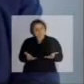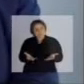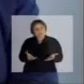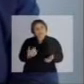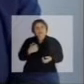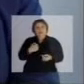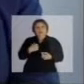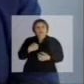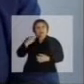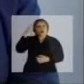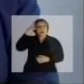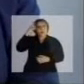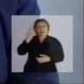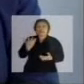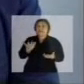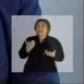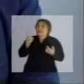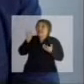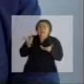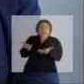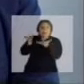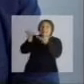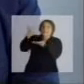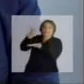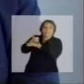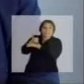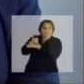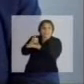Como recuerdo vivo Como expresión viva